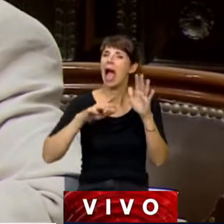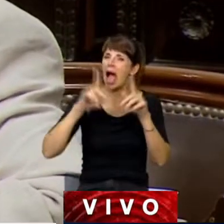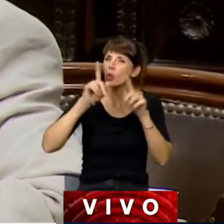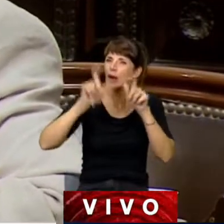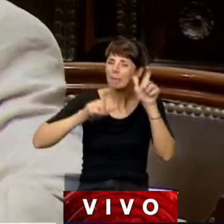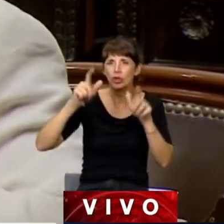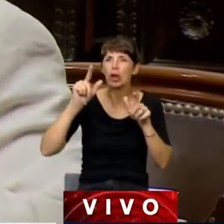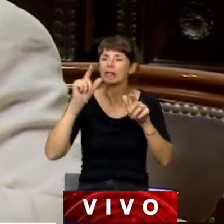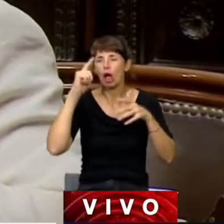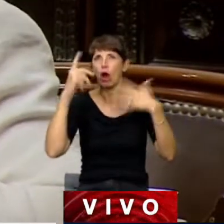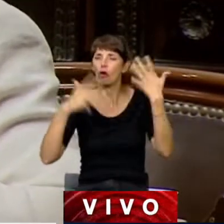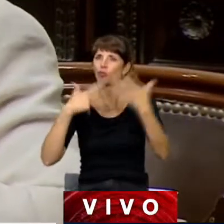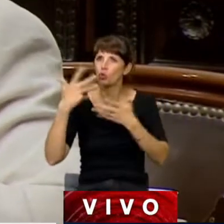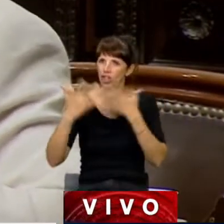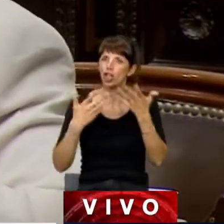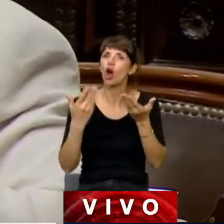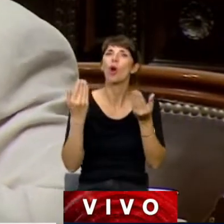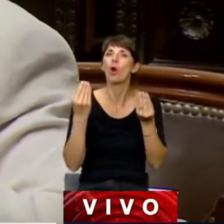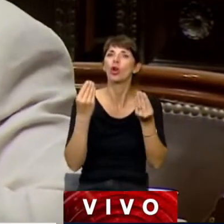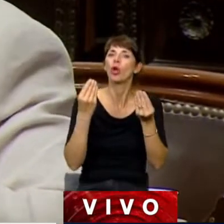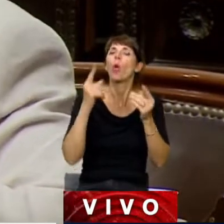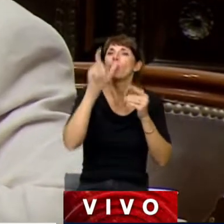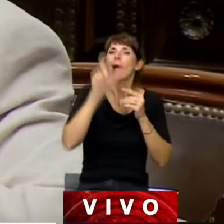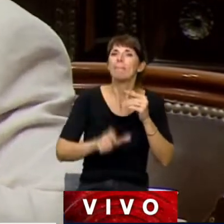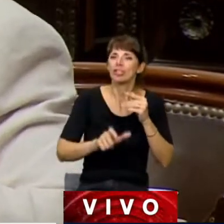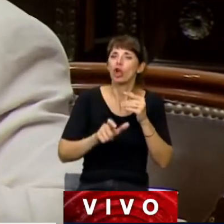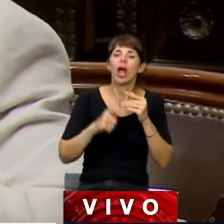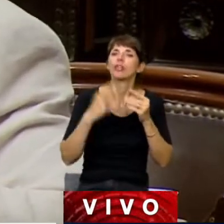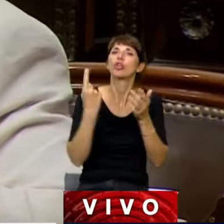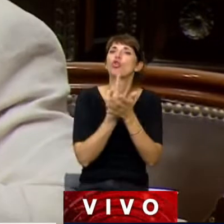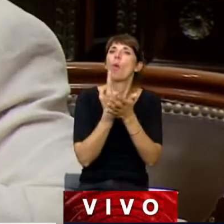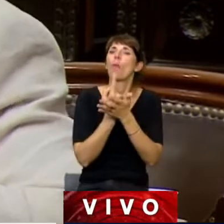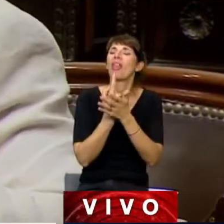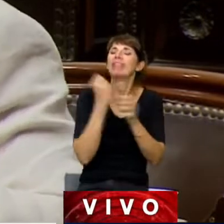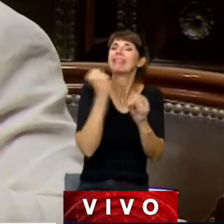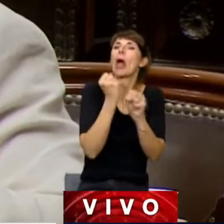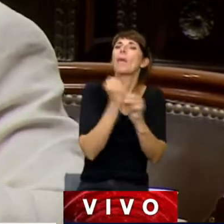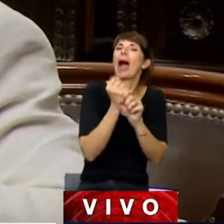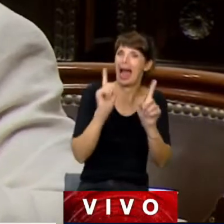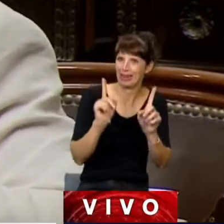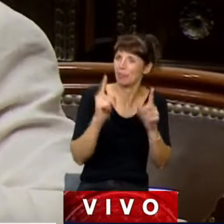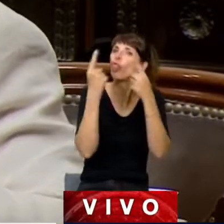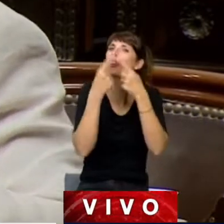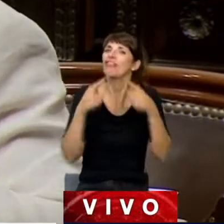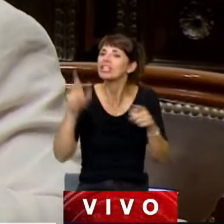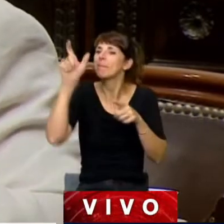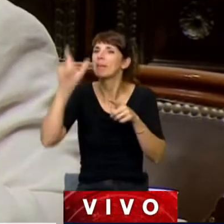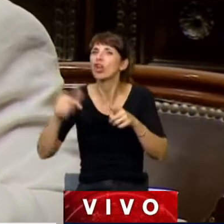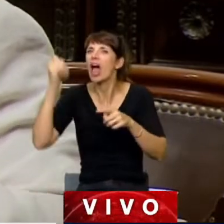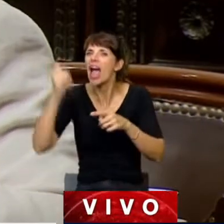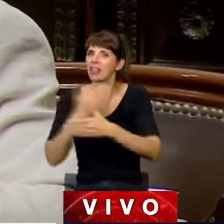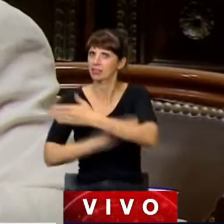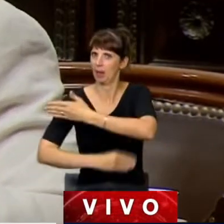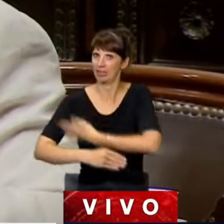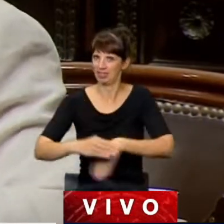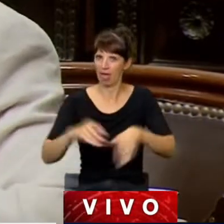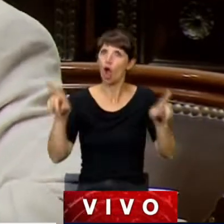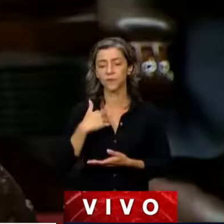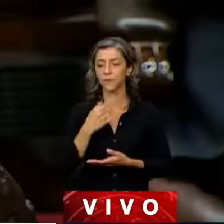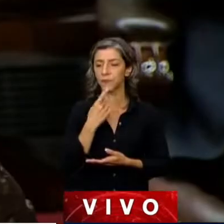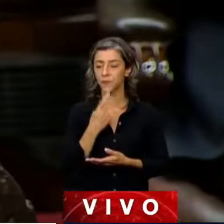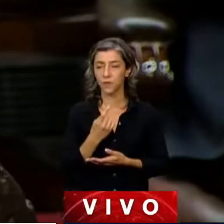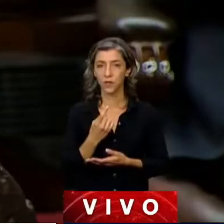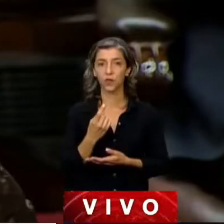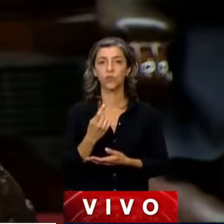Nacional Conquija. Otra iniciativa que se convirtió en ley fue el protocolo modificatorio del convenio para la protección